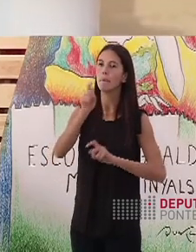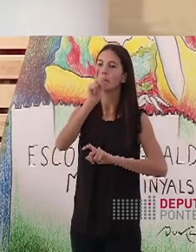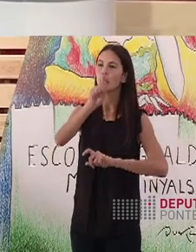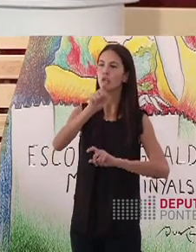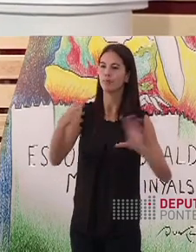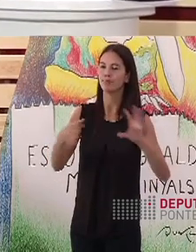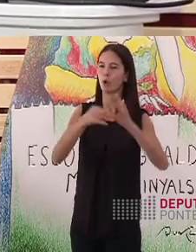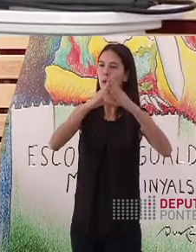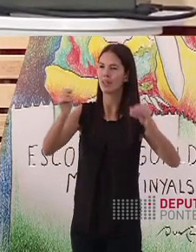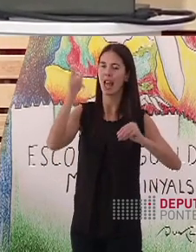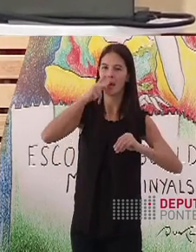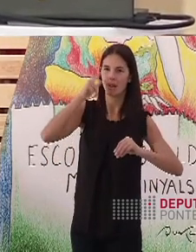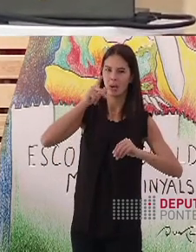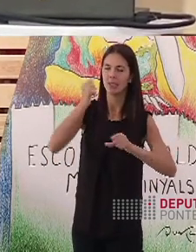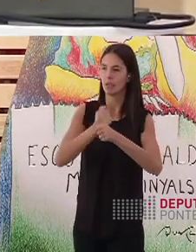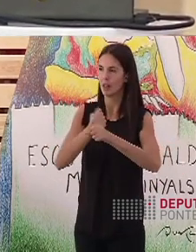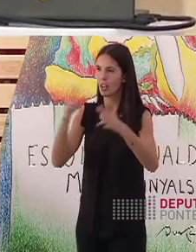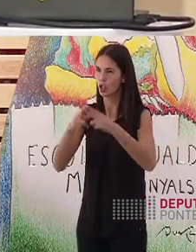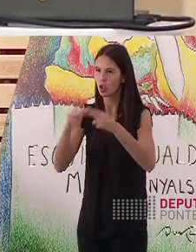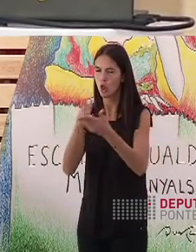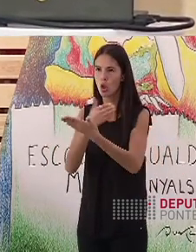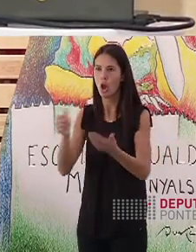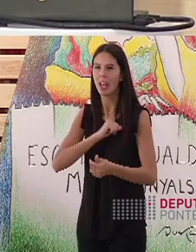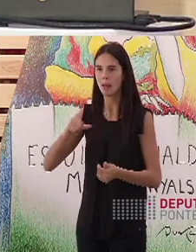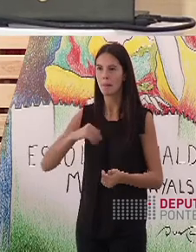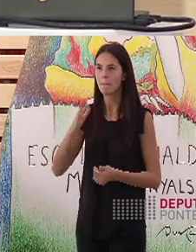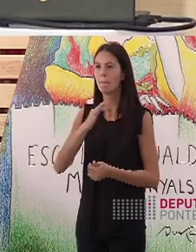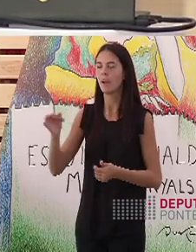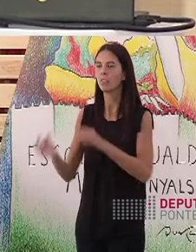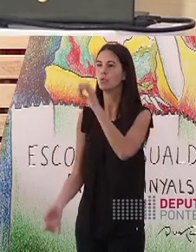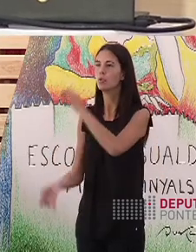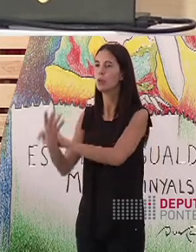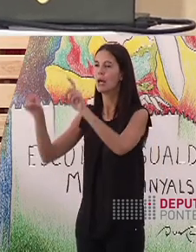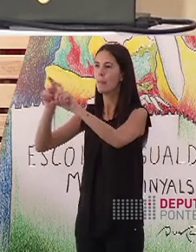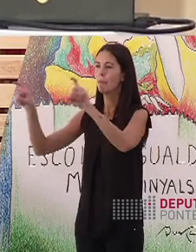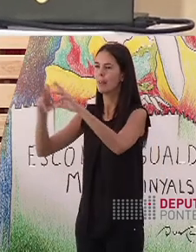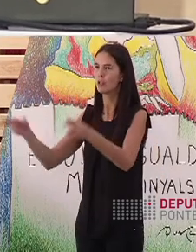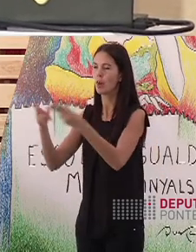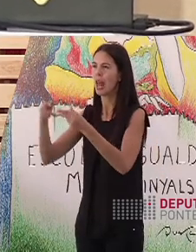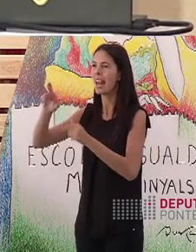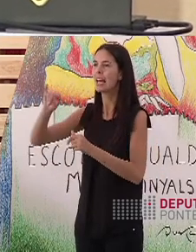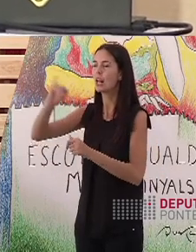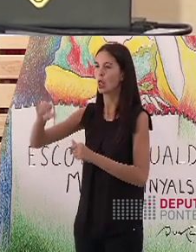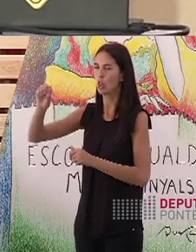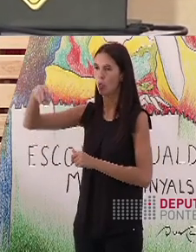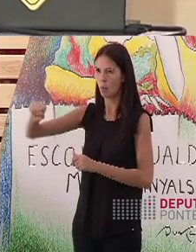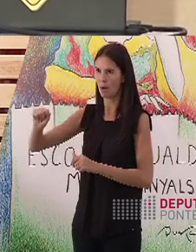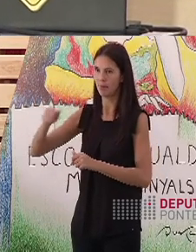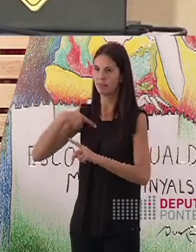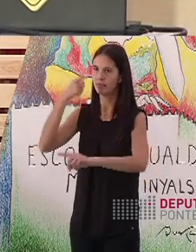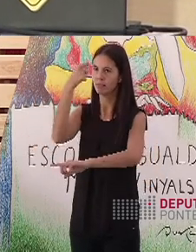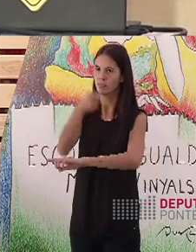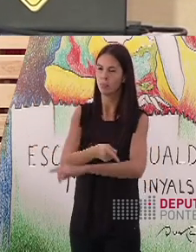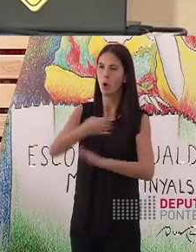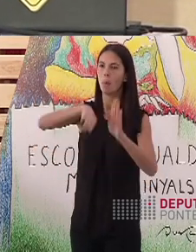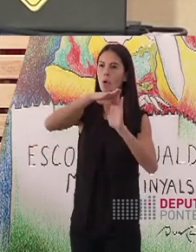Universidade de Vigo, traballa como socióloga independente e tamén é xerente fundadora da empresa social Rizoma. Dirixiu durante 5 anos